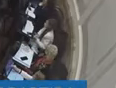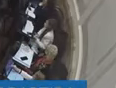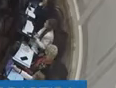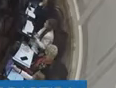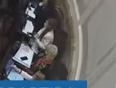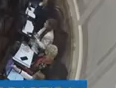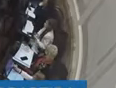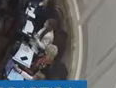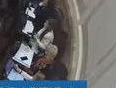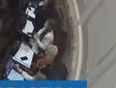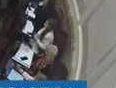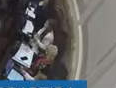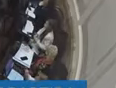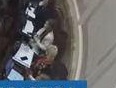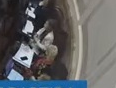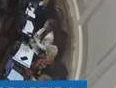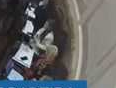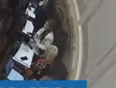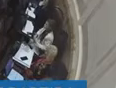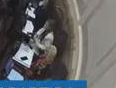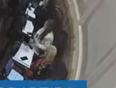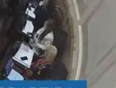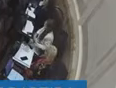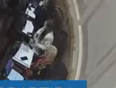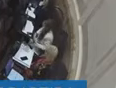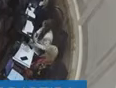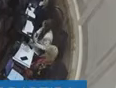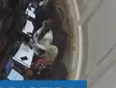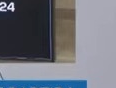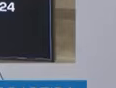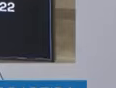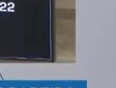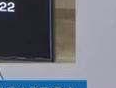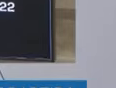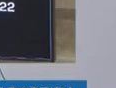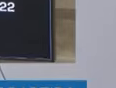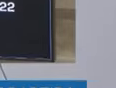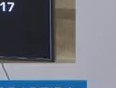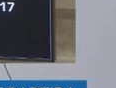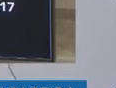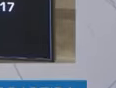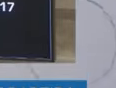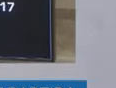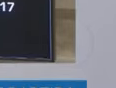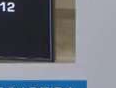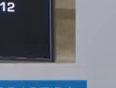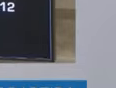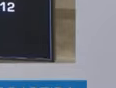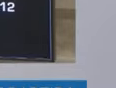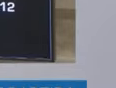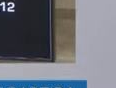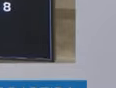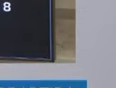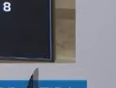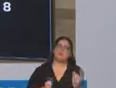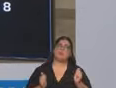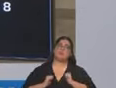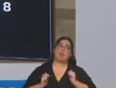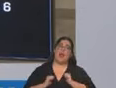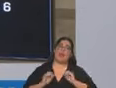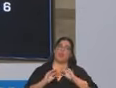hagamos Allí se va a producir la votación en general el gobierno se muestra confiado en lograr la aprobación aunque se espera un resultado